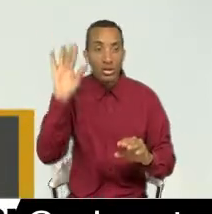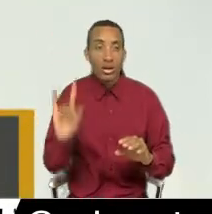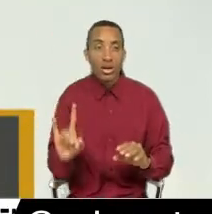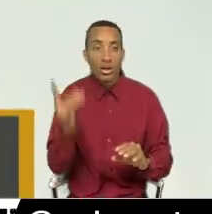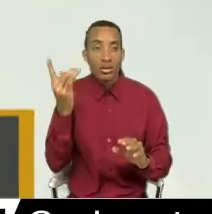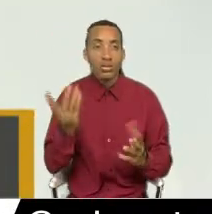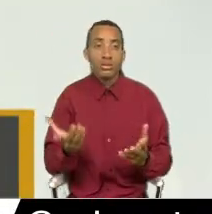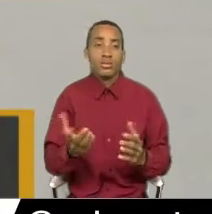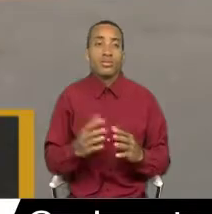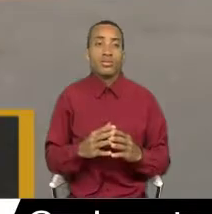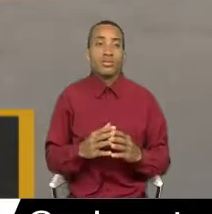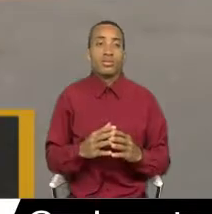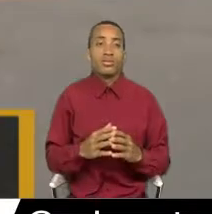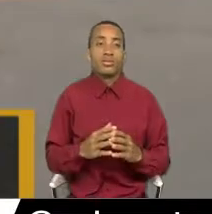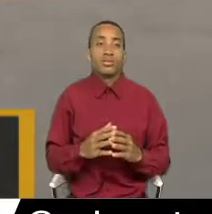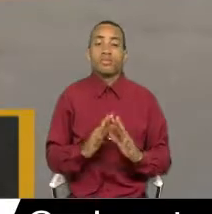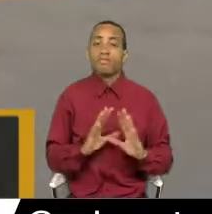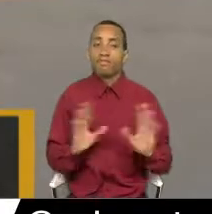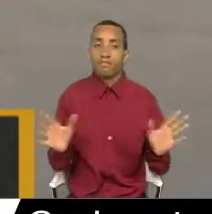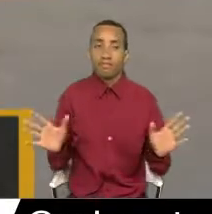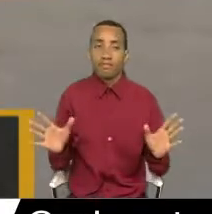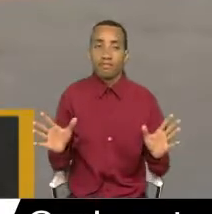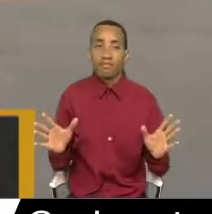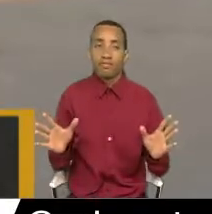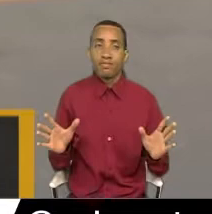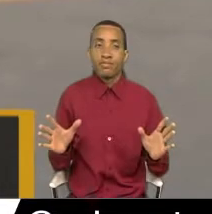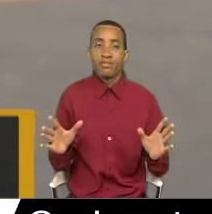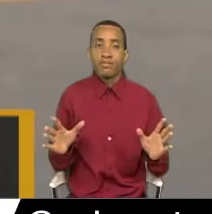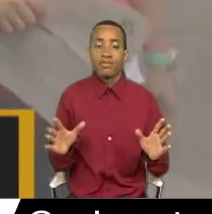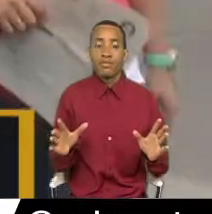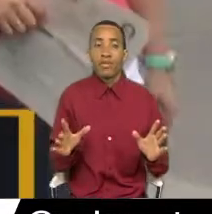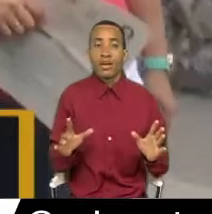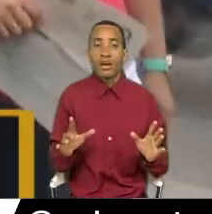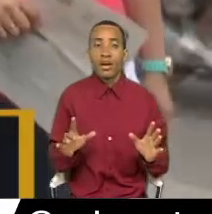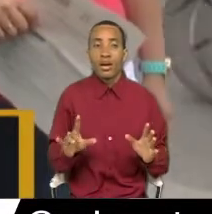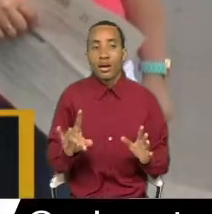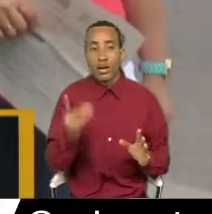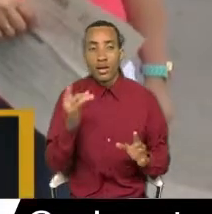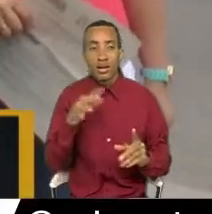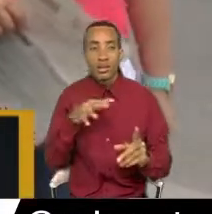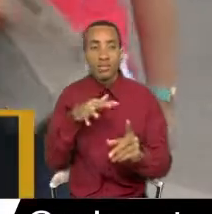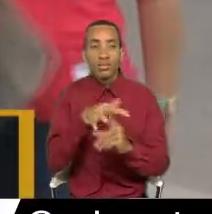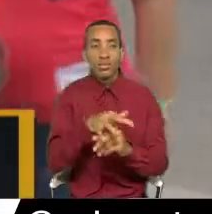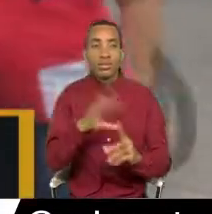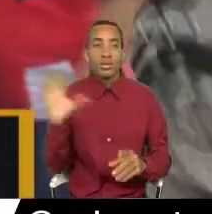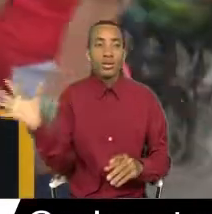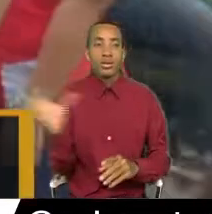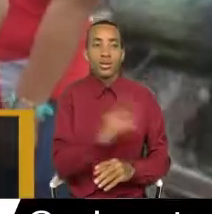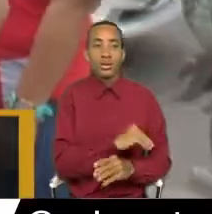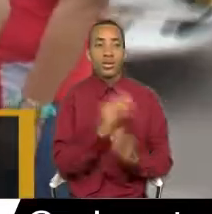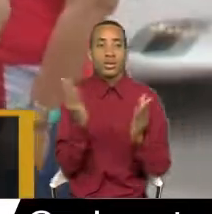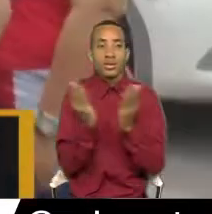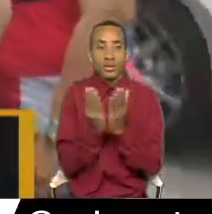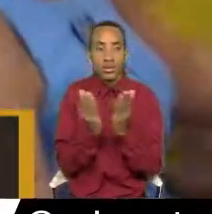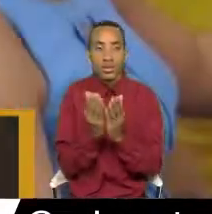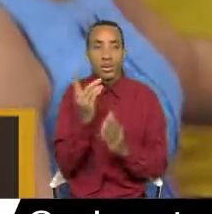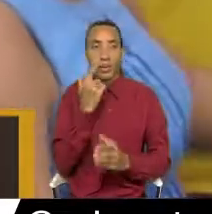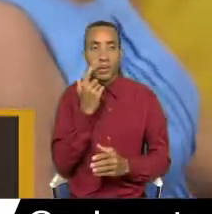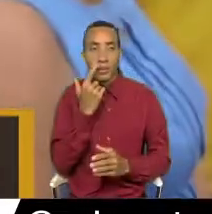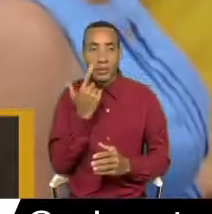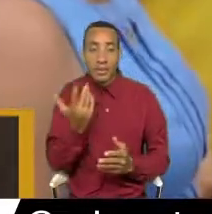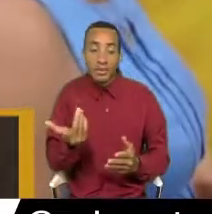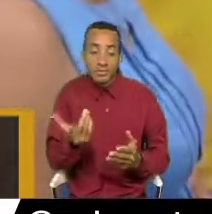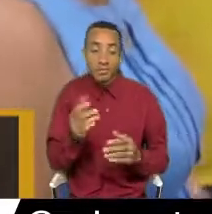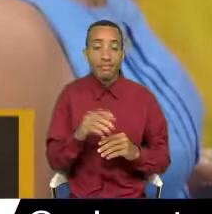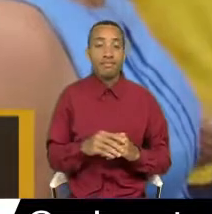en el cual el único que saldría damnificado de todo esto es el estudiante y el padre de familia. Preocupa al